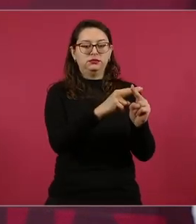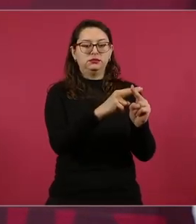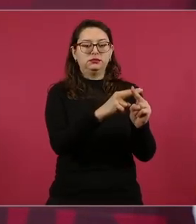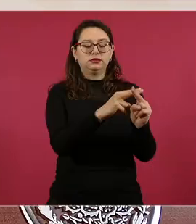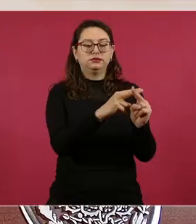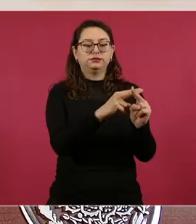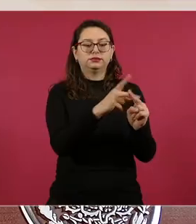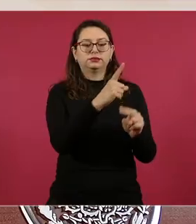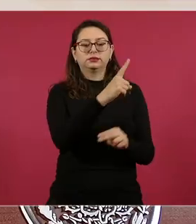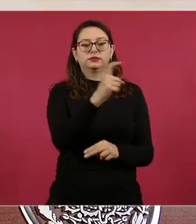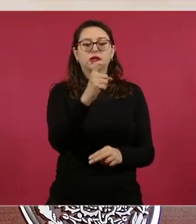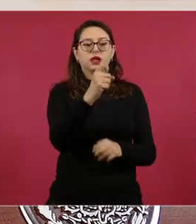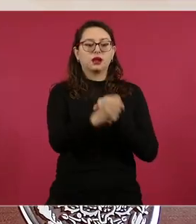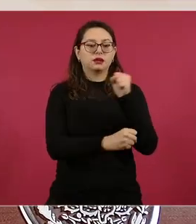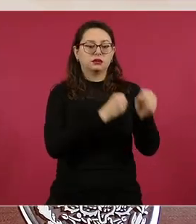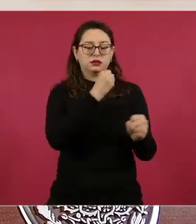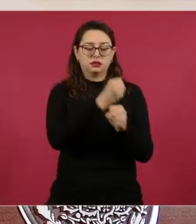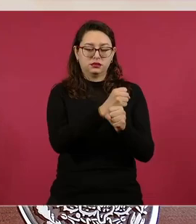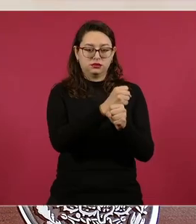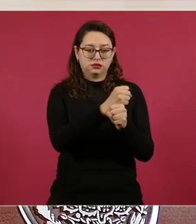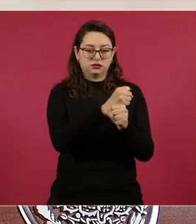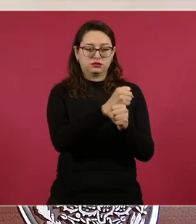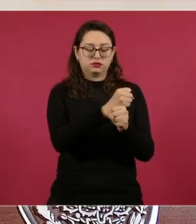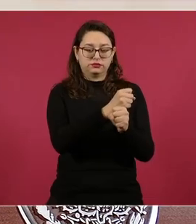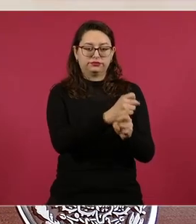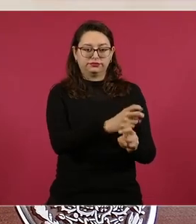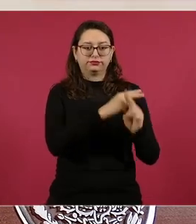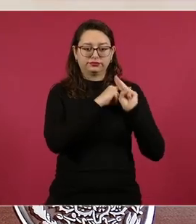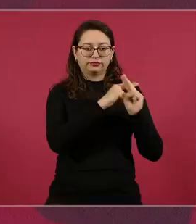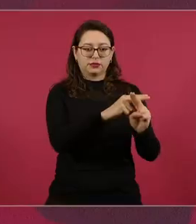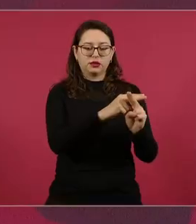se cumplen 100 años del asesinato